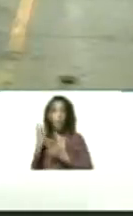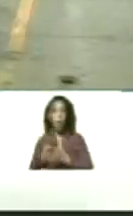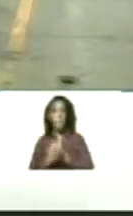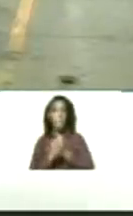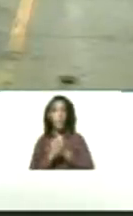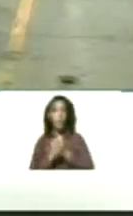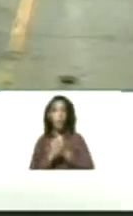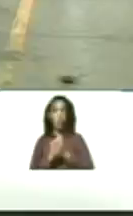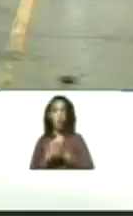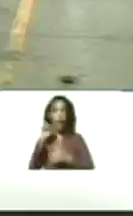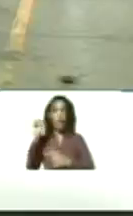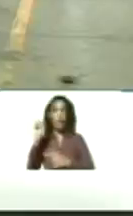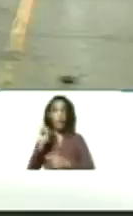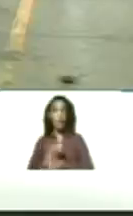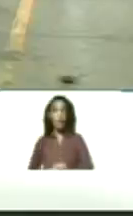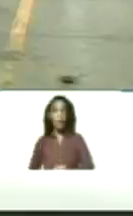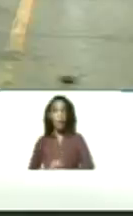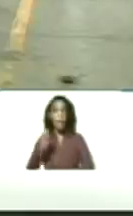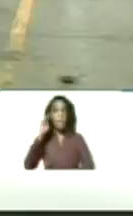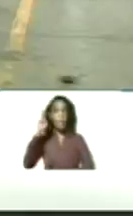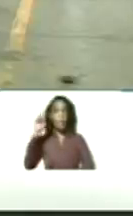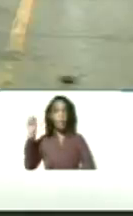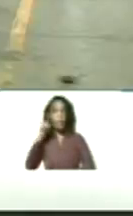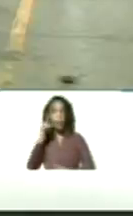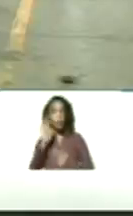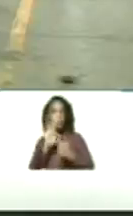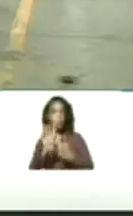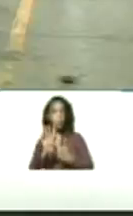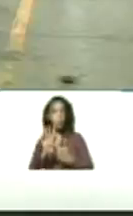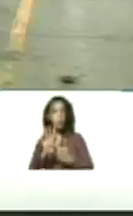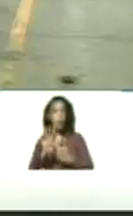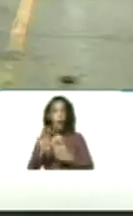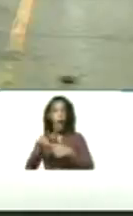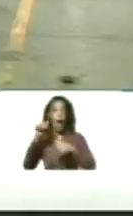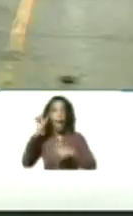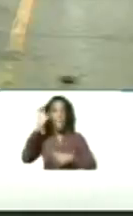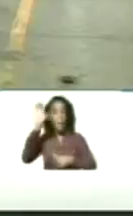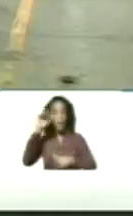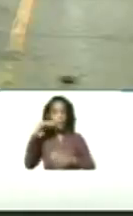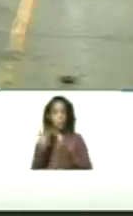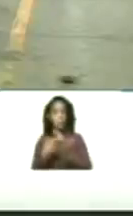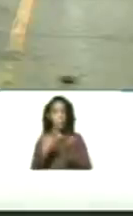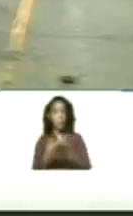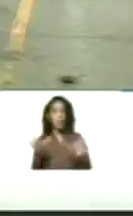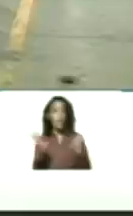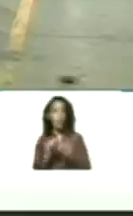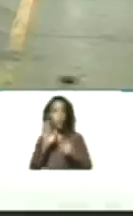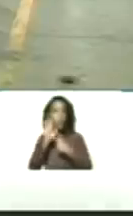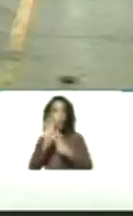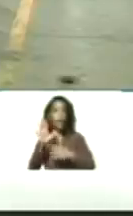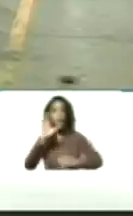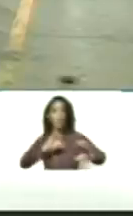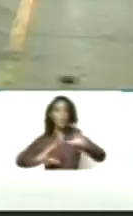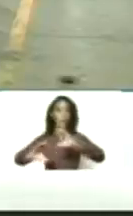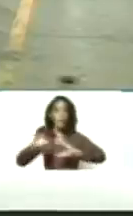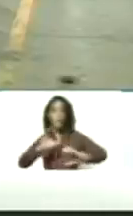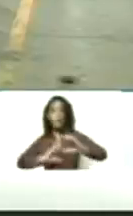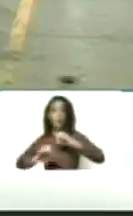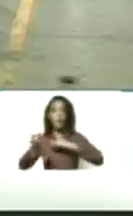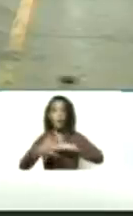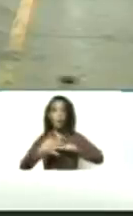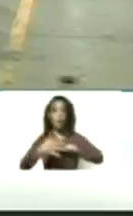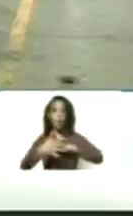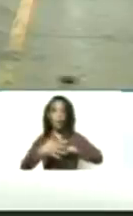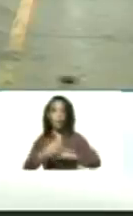metro de Caracas para que le muestren al país de manera contundente la ciencia, la